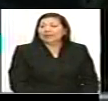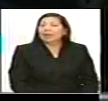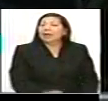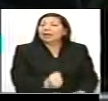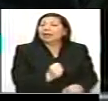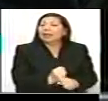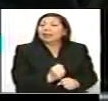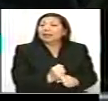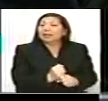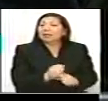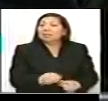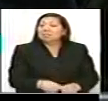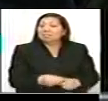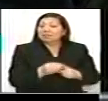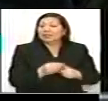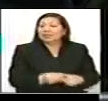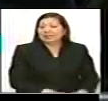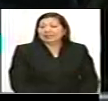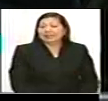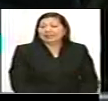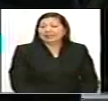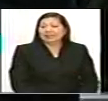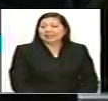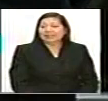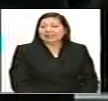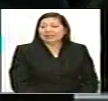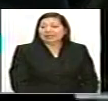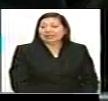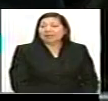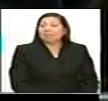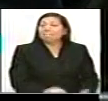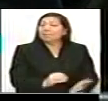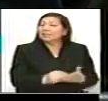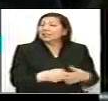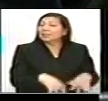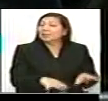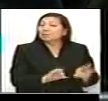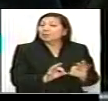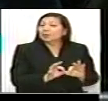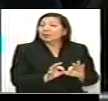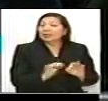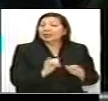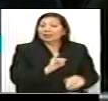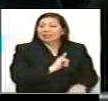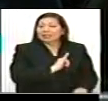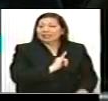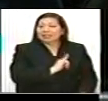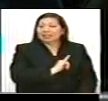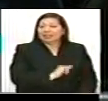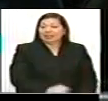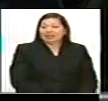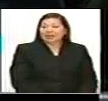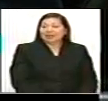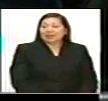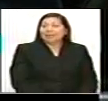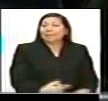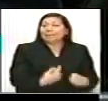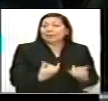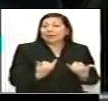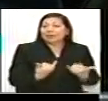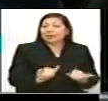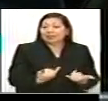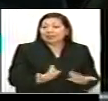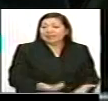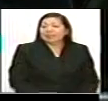función principal, es la función medular de la institución, porque eso es su